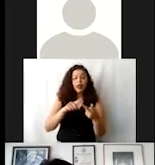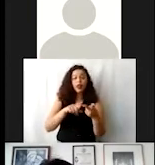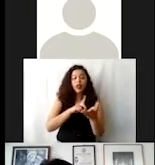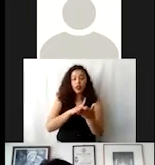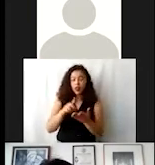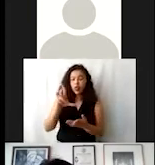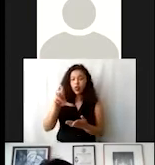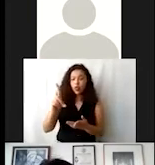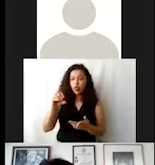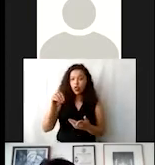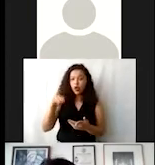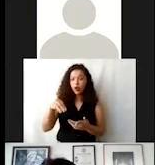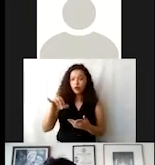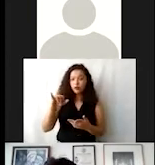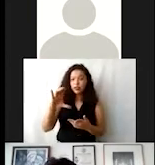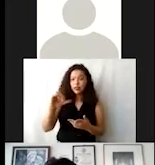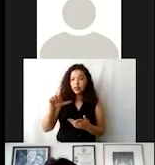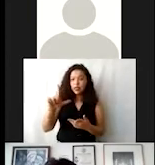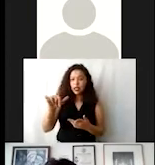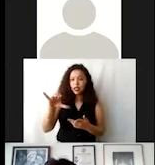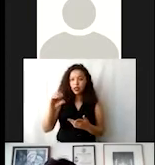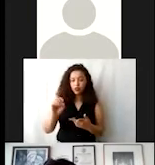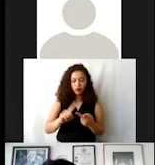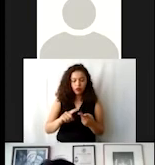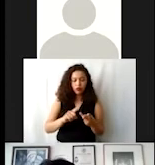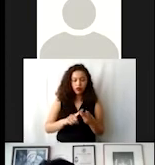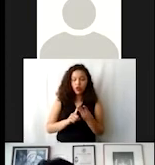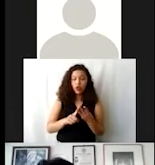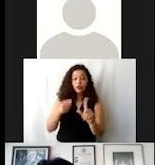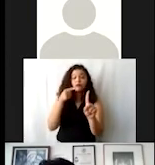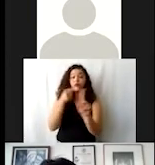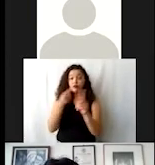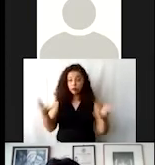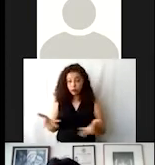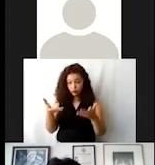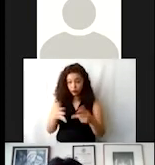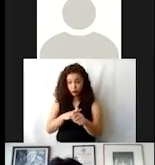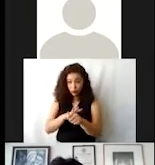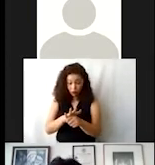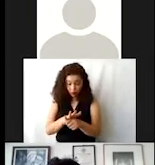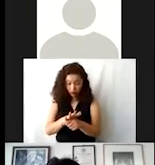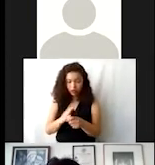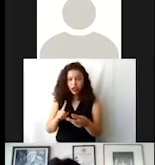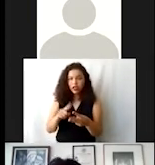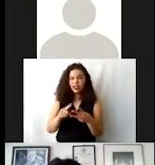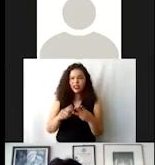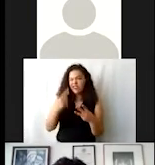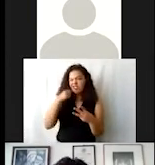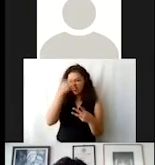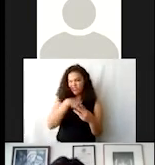¿sí? El objeto del cual es la promoción, aunque sea, ya ven que tienen que llenar un cuadrito